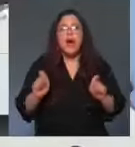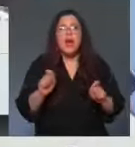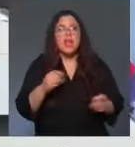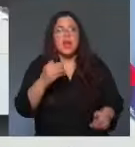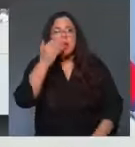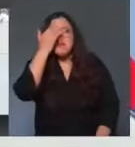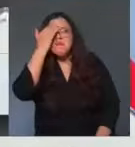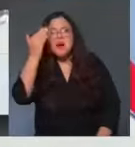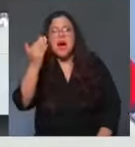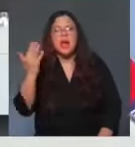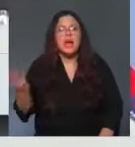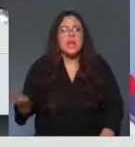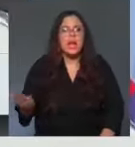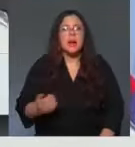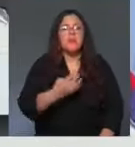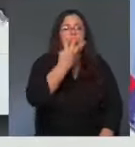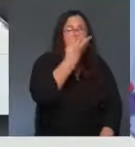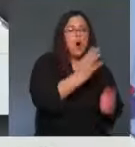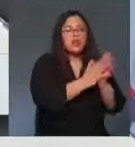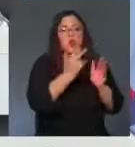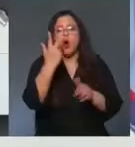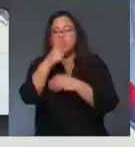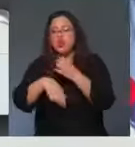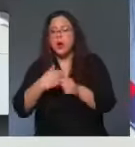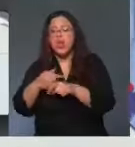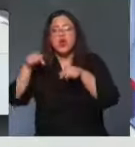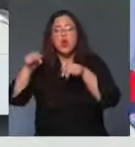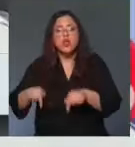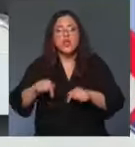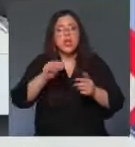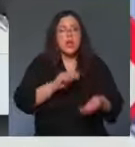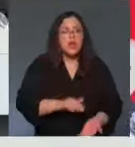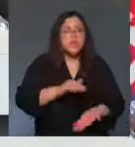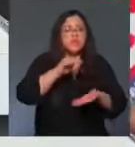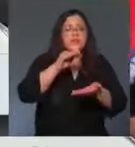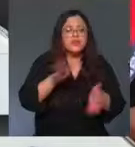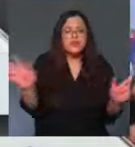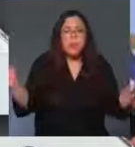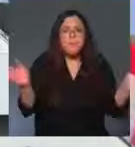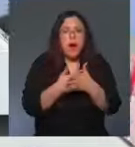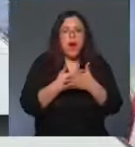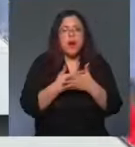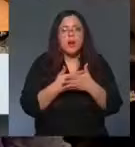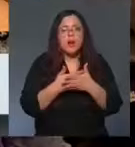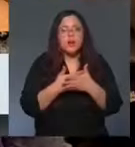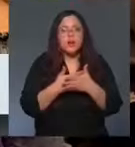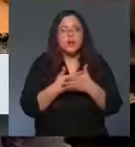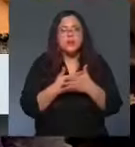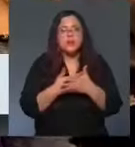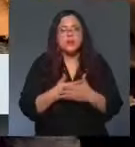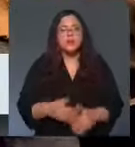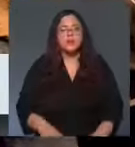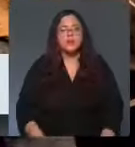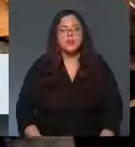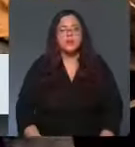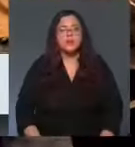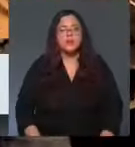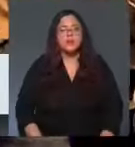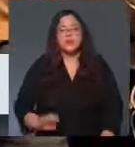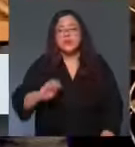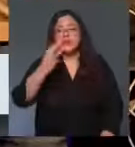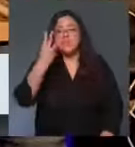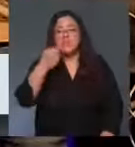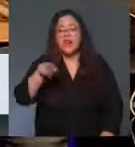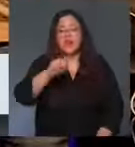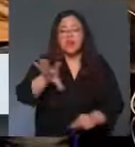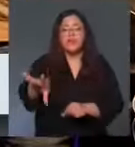4 u 8 años, hoy han recibido un portazo en su cara. Tercera reelección para